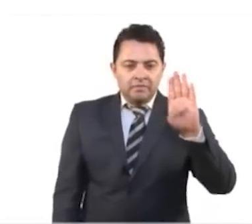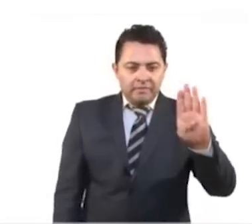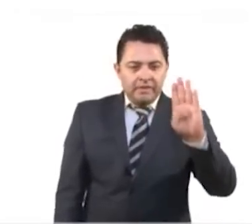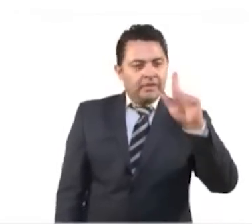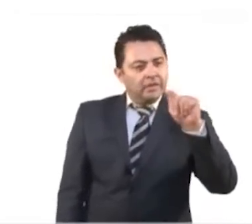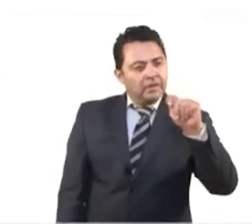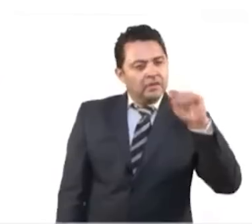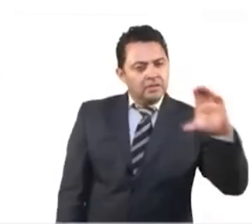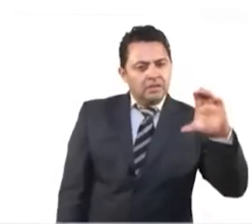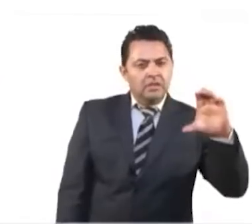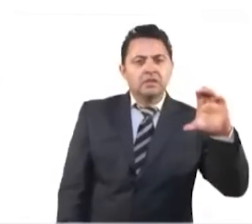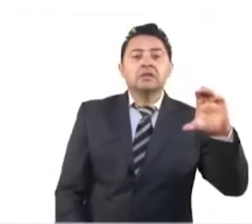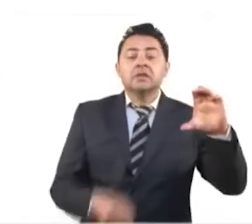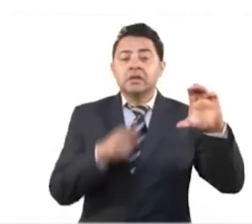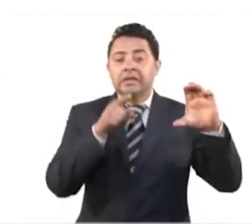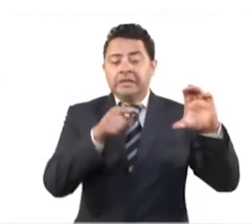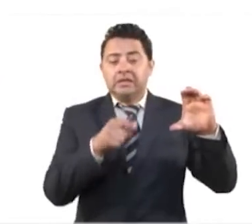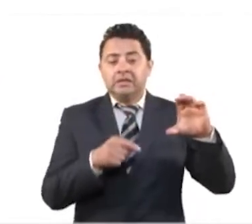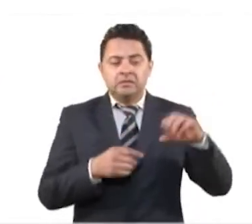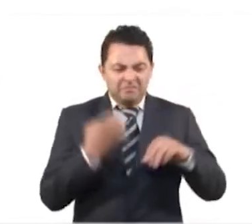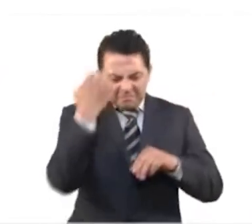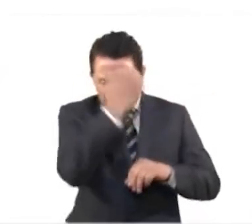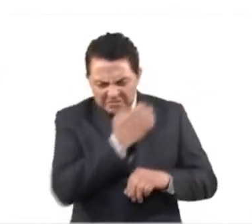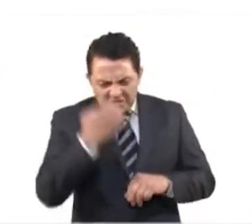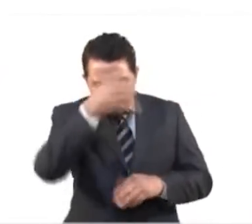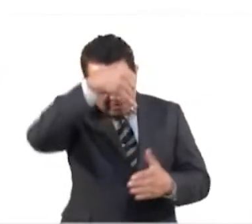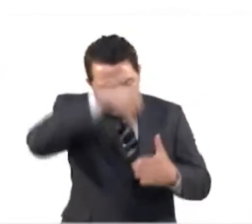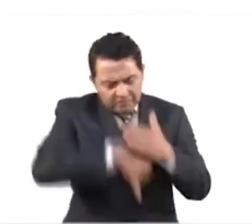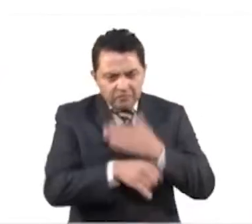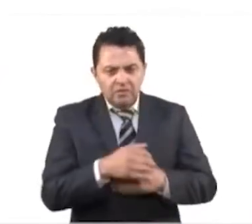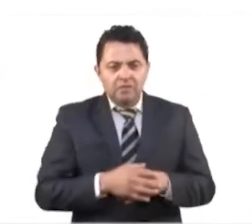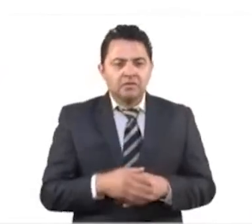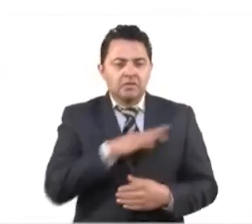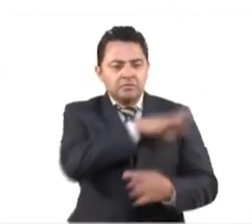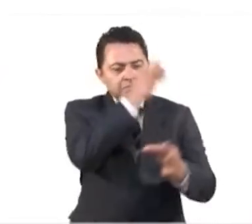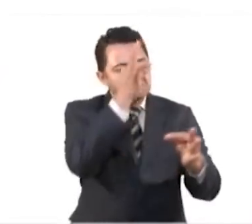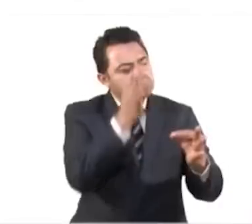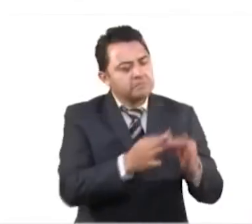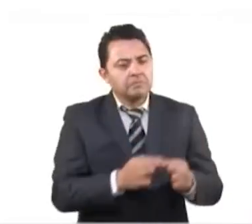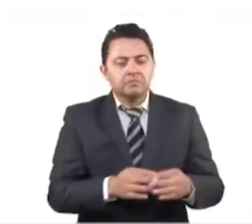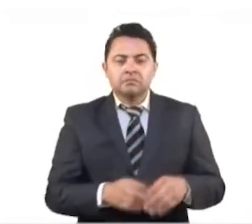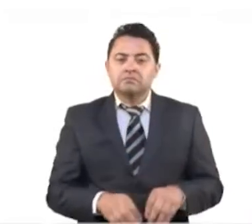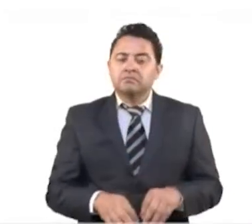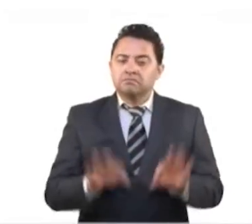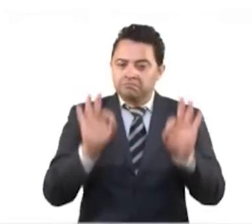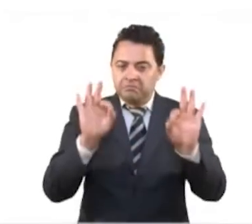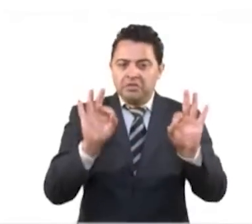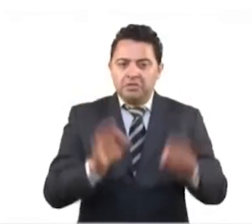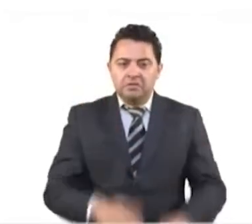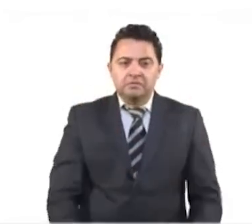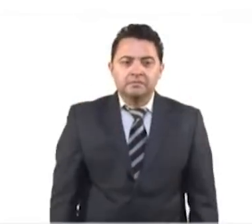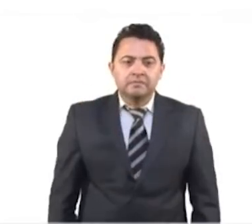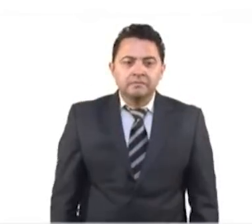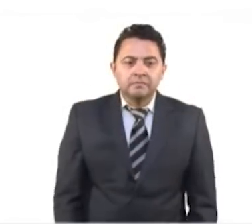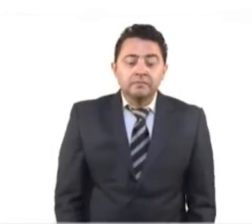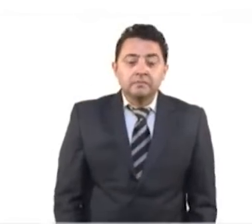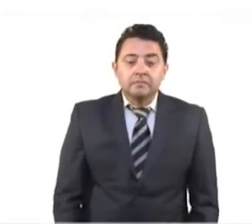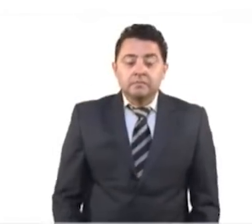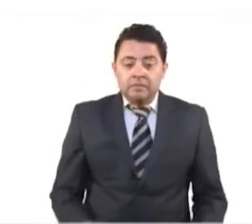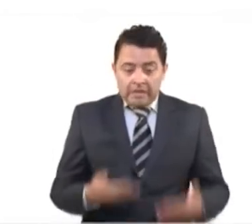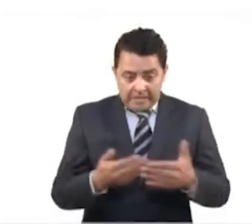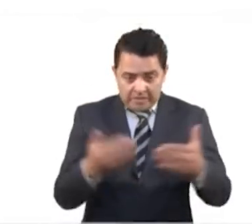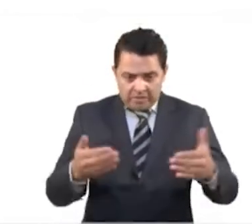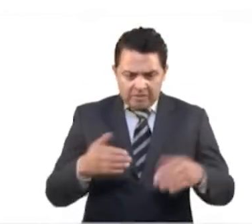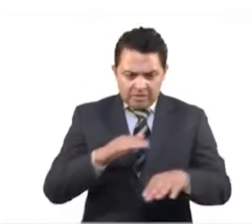un funcionamiento correcto y tener la garantía de seguridad de la operación. Esto, dicho